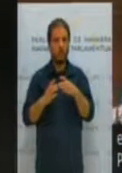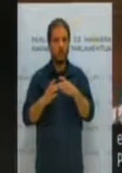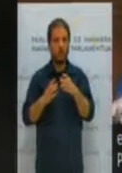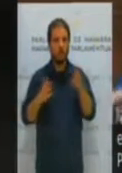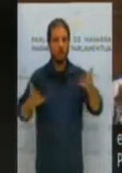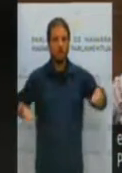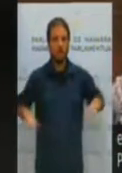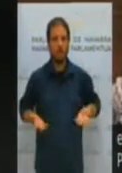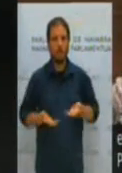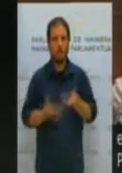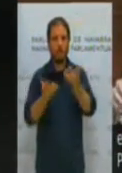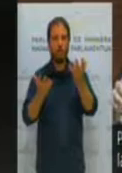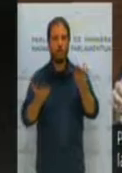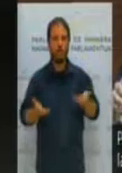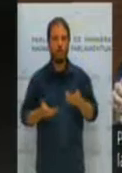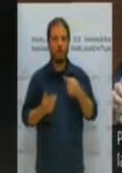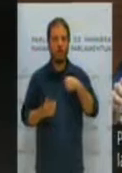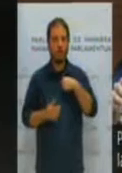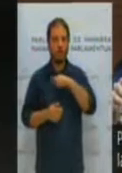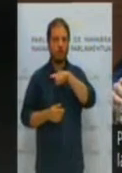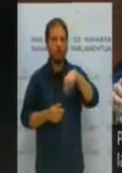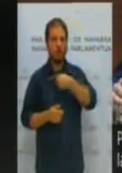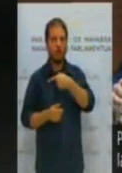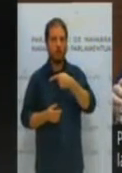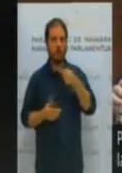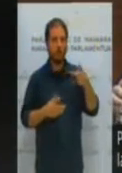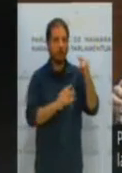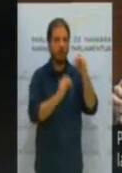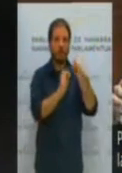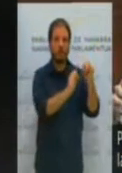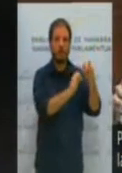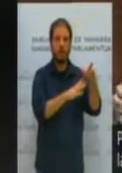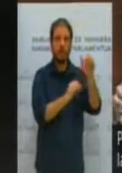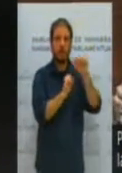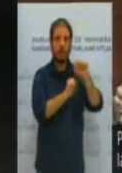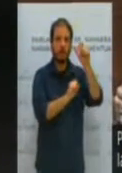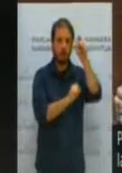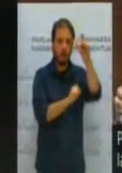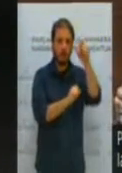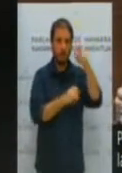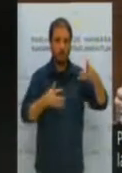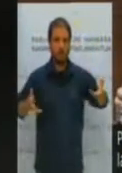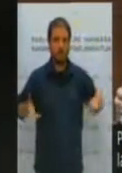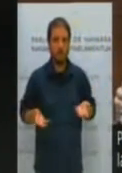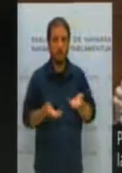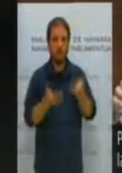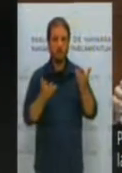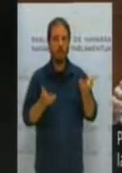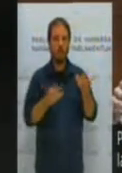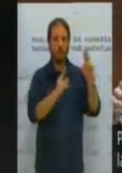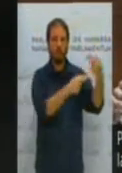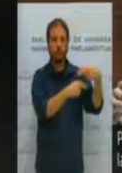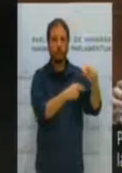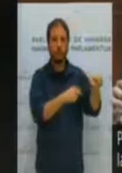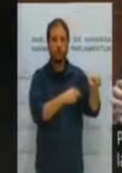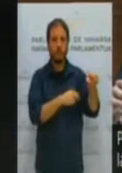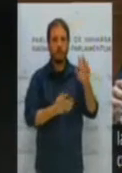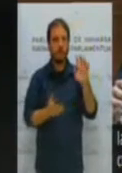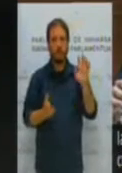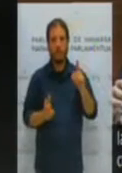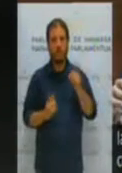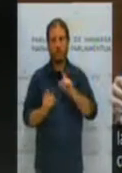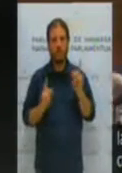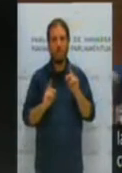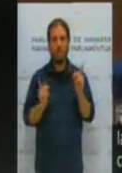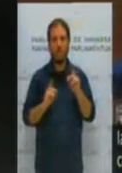promovió la supresión de esta institución. Eso no ha ocurrido nunca. Una cosa es que, como otros grupos, no solo